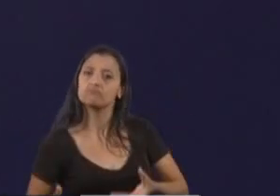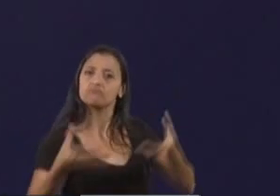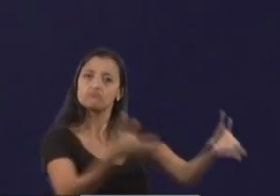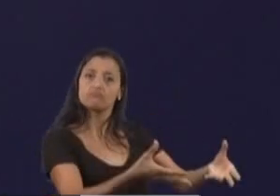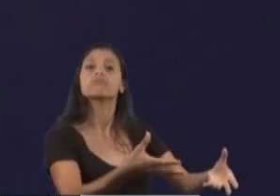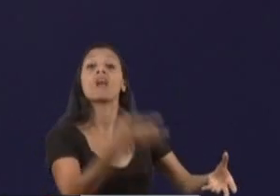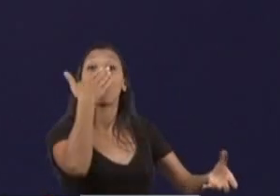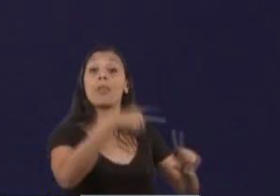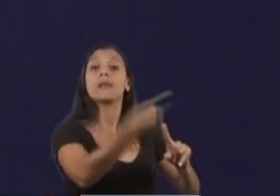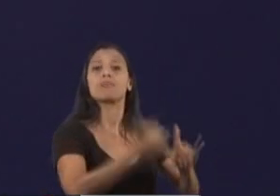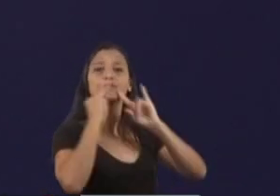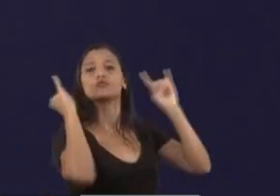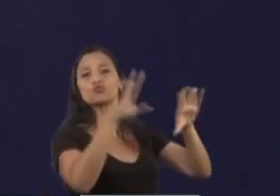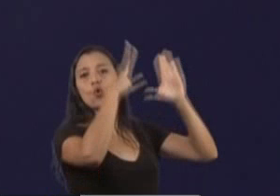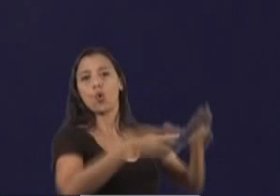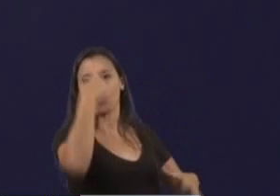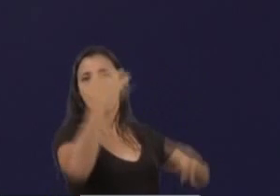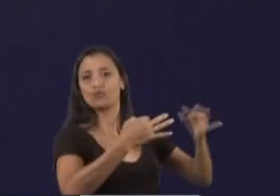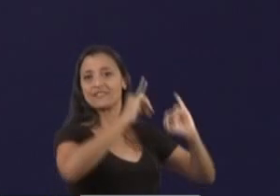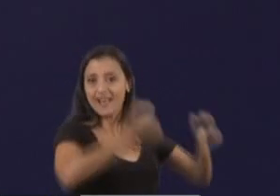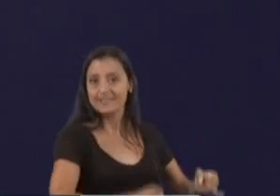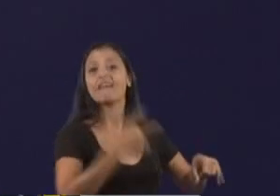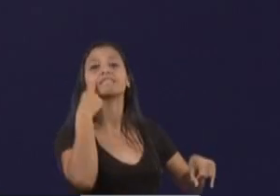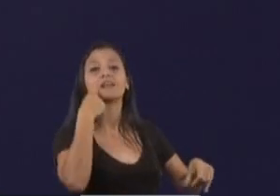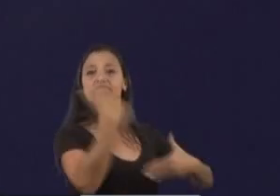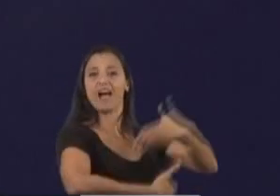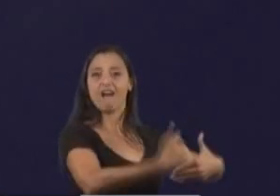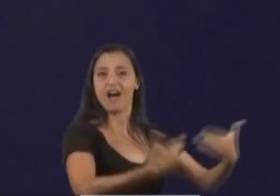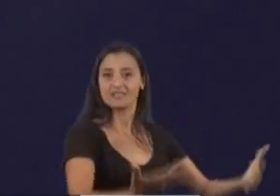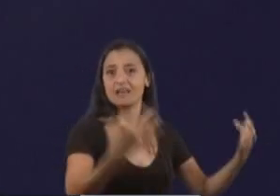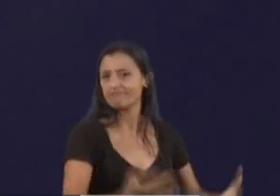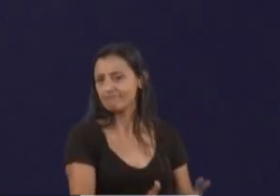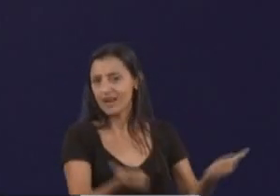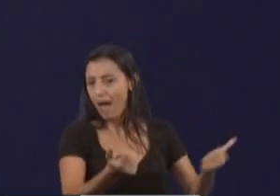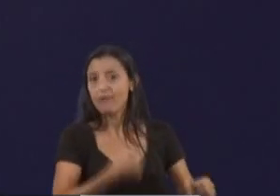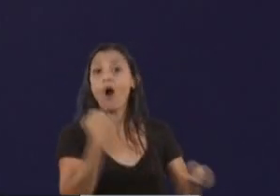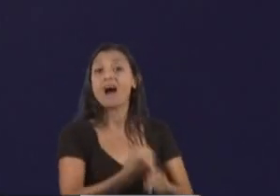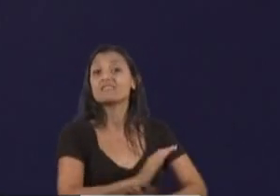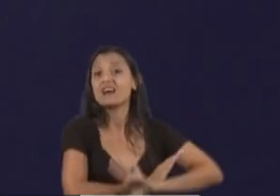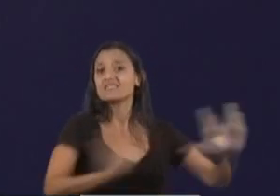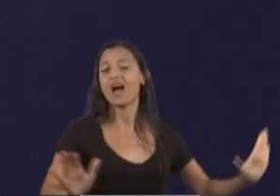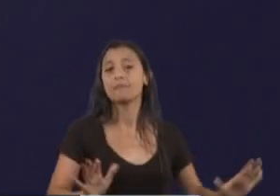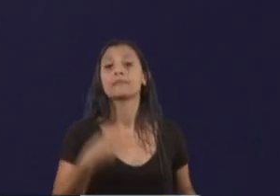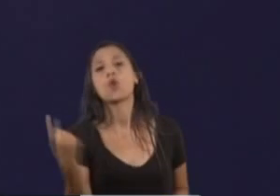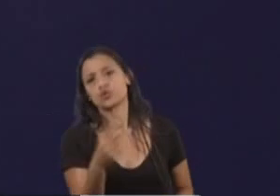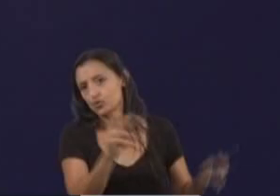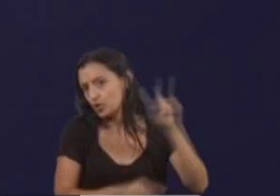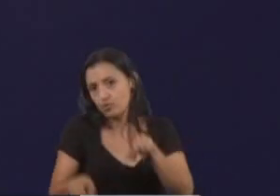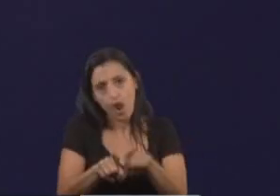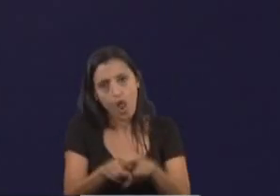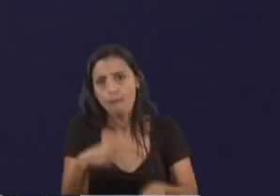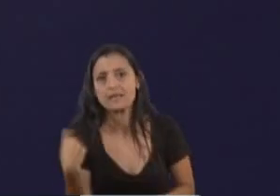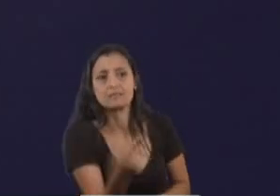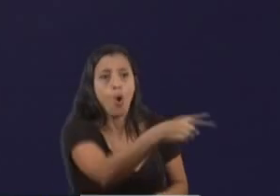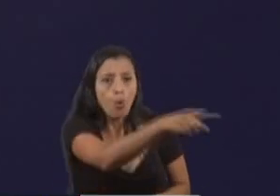para efectivamente aceitar los mecanismos para que la justicia pueda avanzar rápidamente, que por supuesto es la intención que tenemos todos,